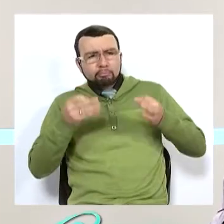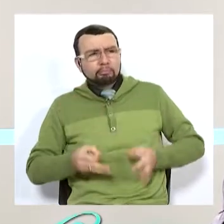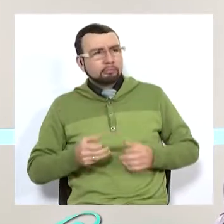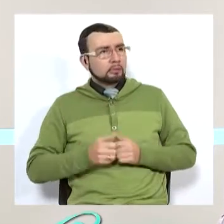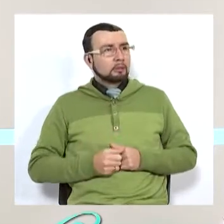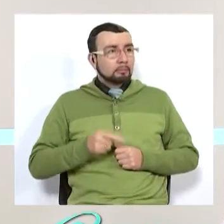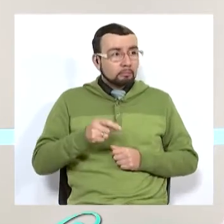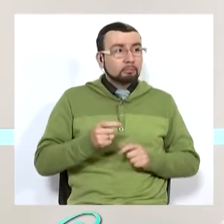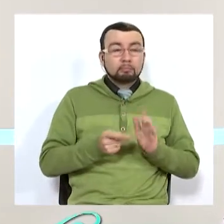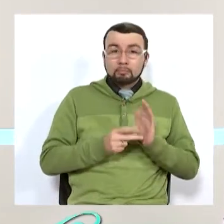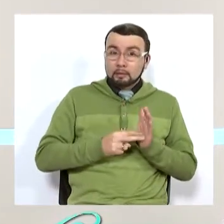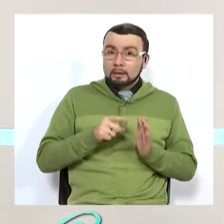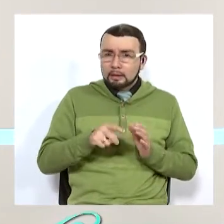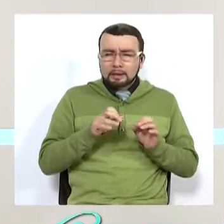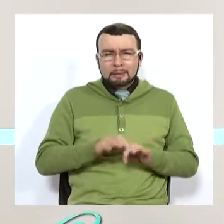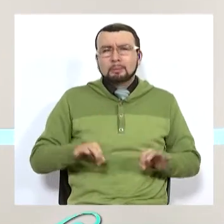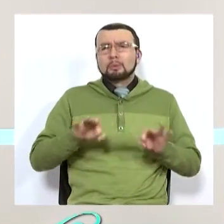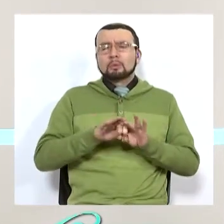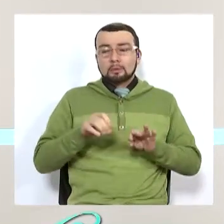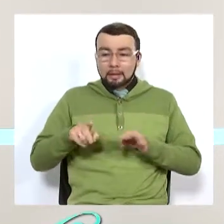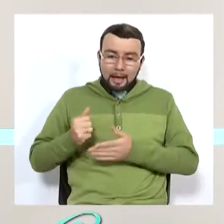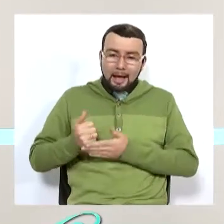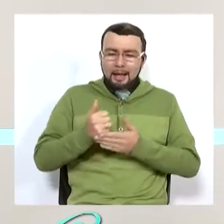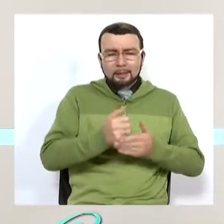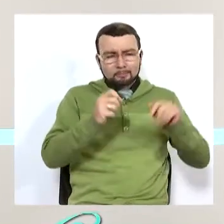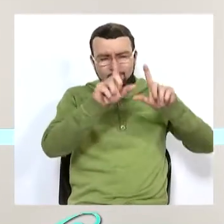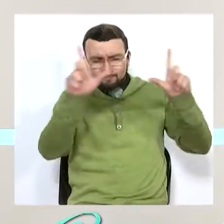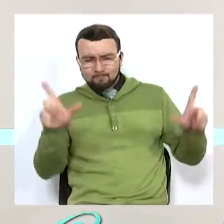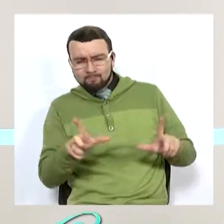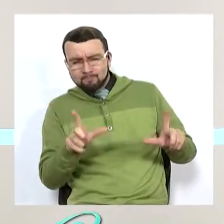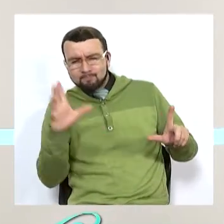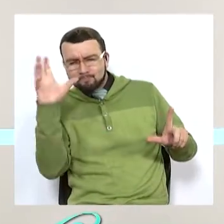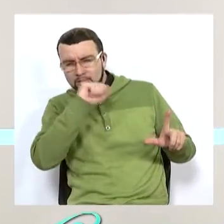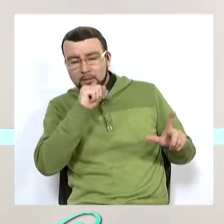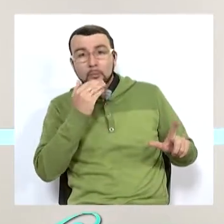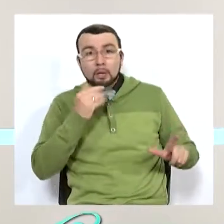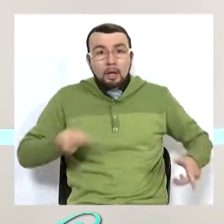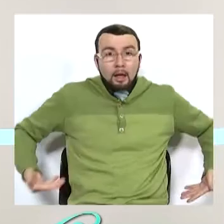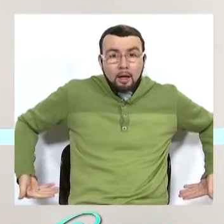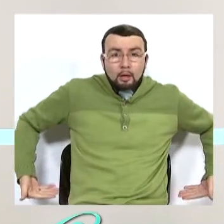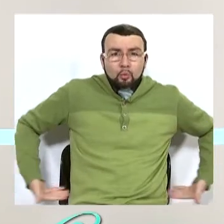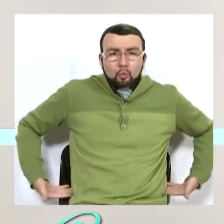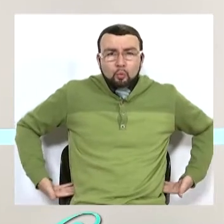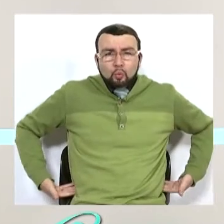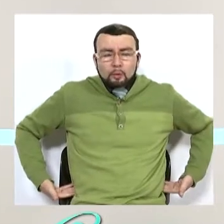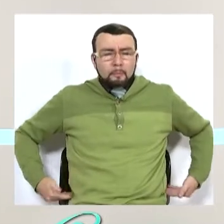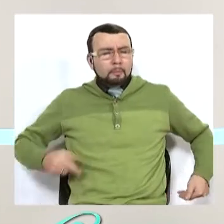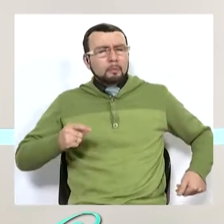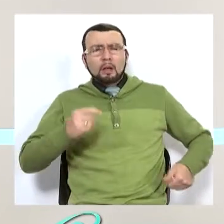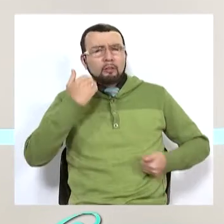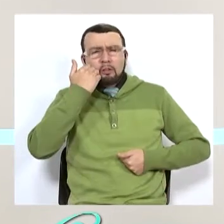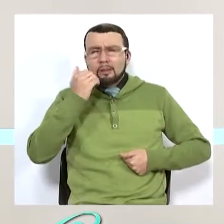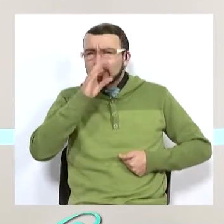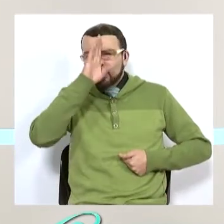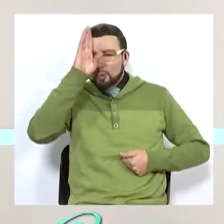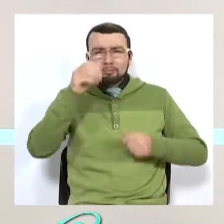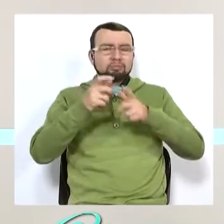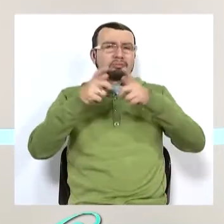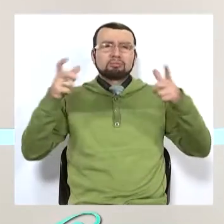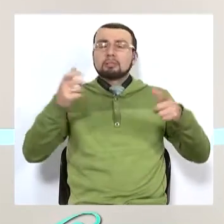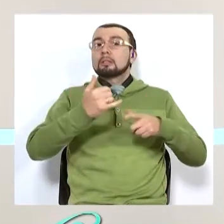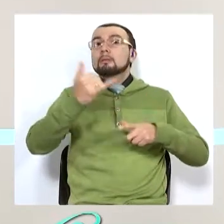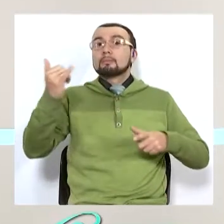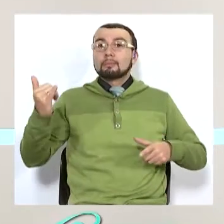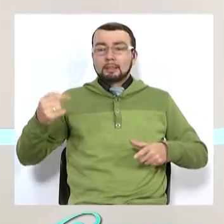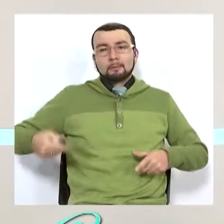importancia de las ayudas diagnósticas. En la parte renal, una patología frecuente son